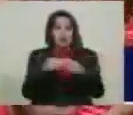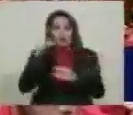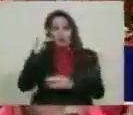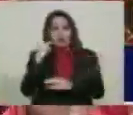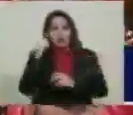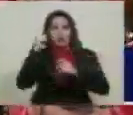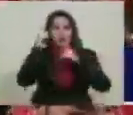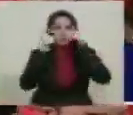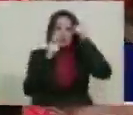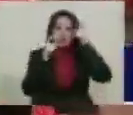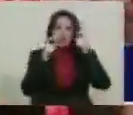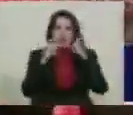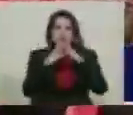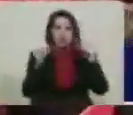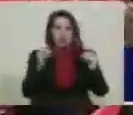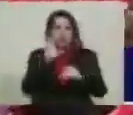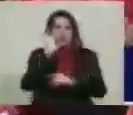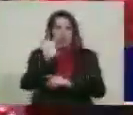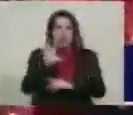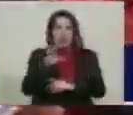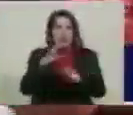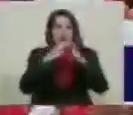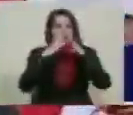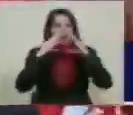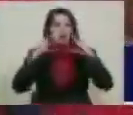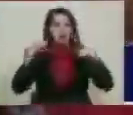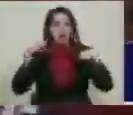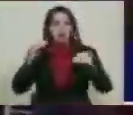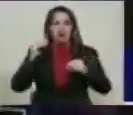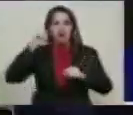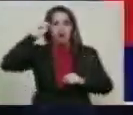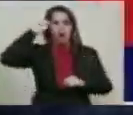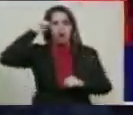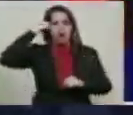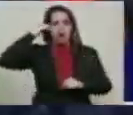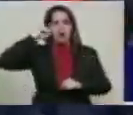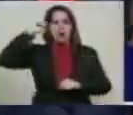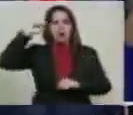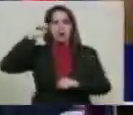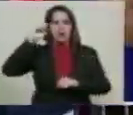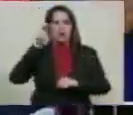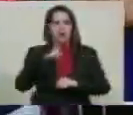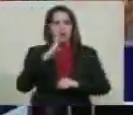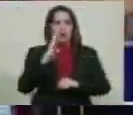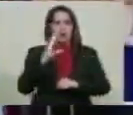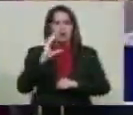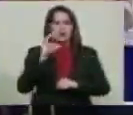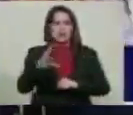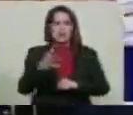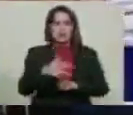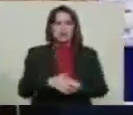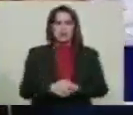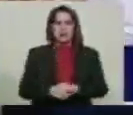del país, a todas nuestras gloriosas y heroicas VCH.